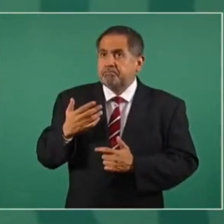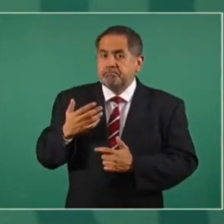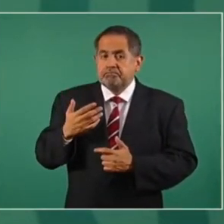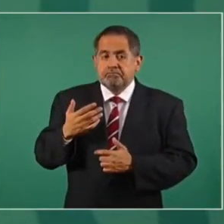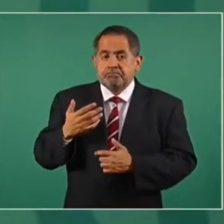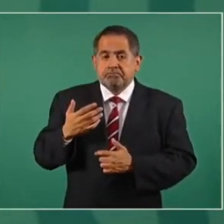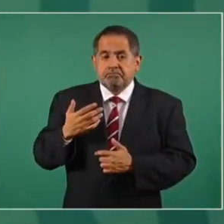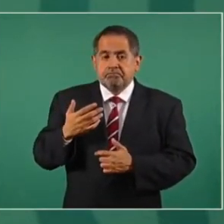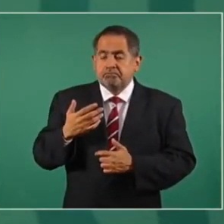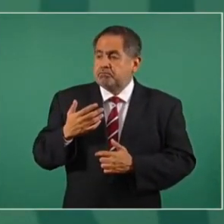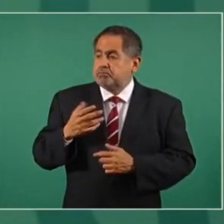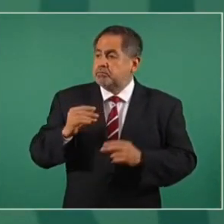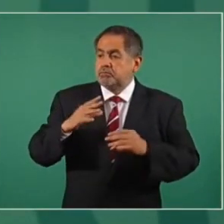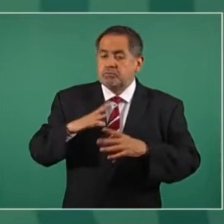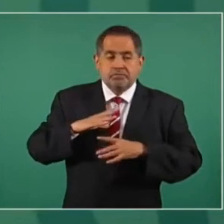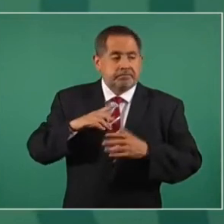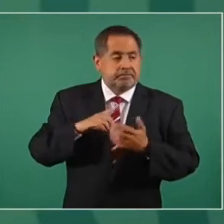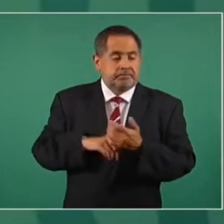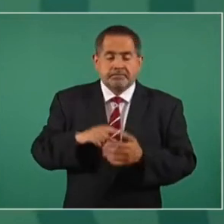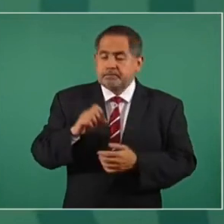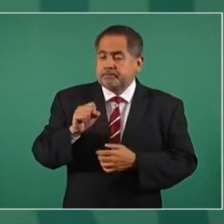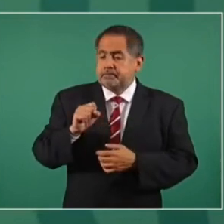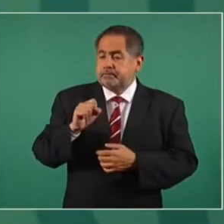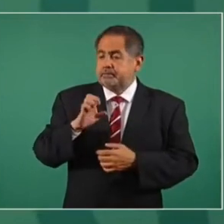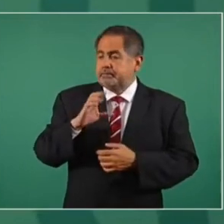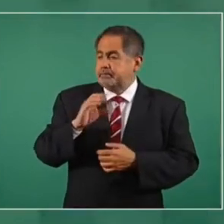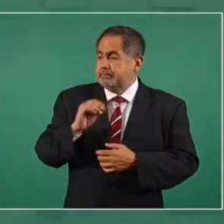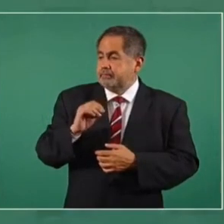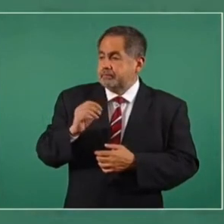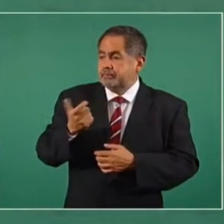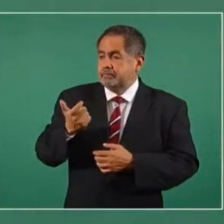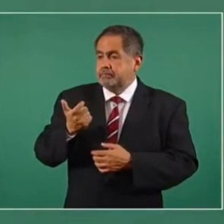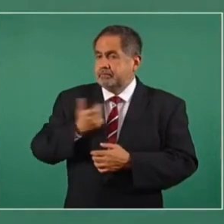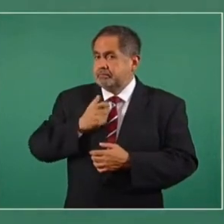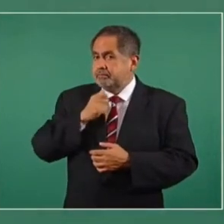padecido de tanta sequía como ahora. Ese era su tema.